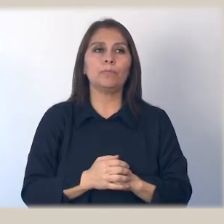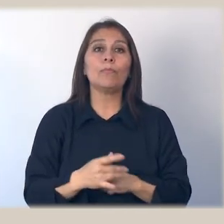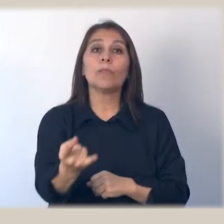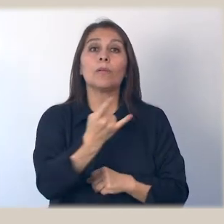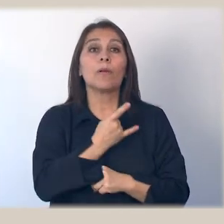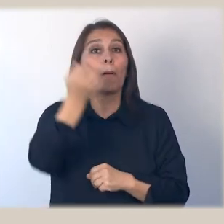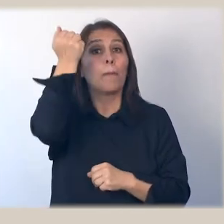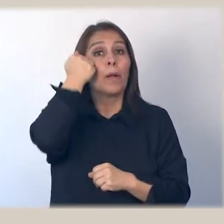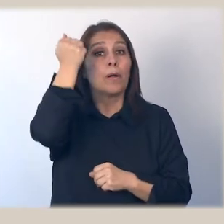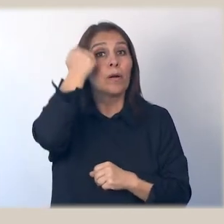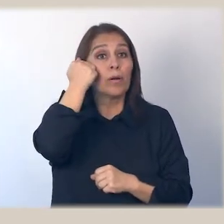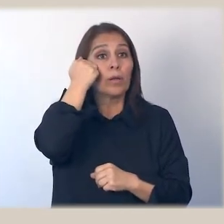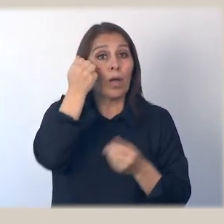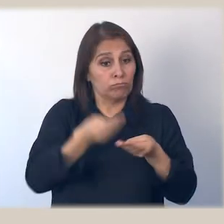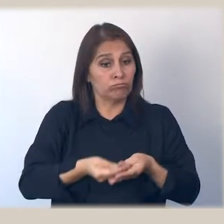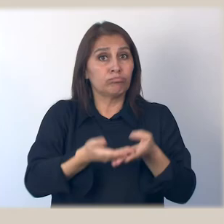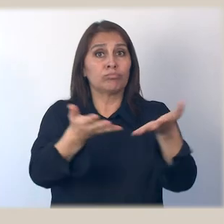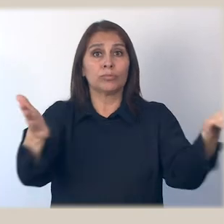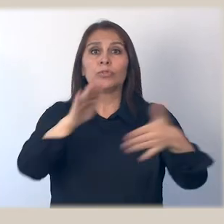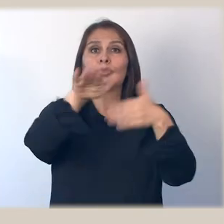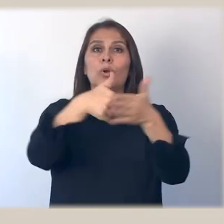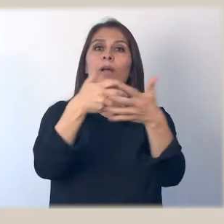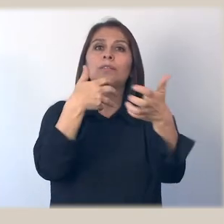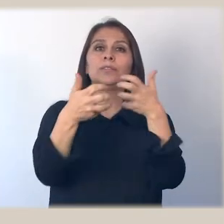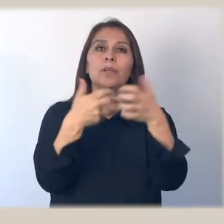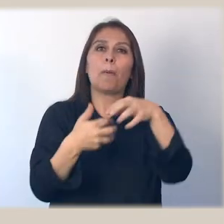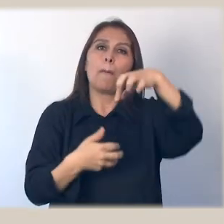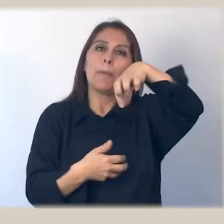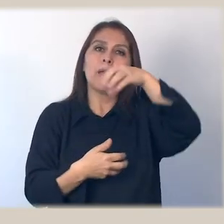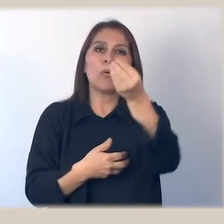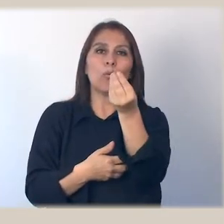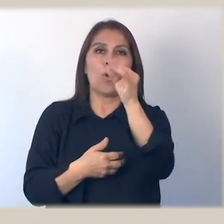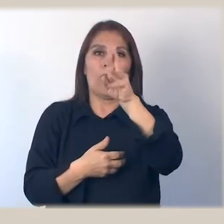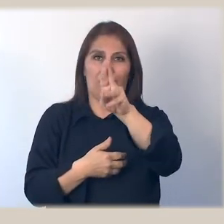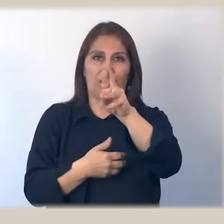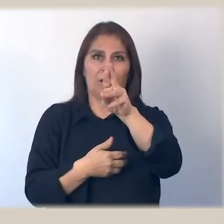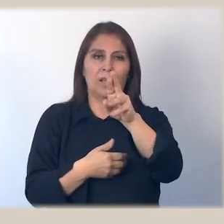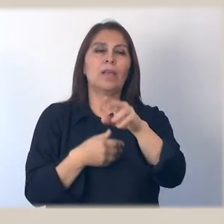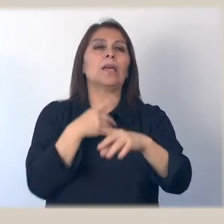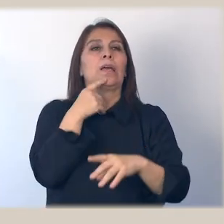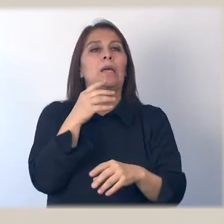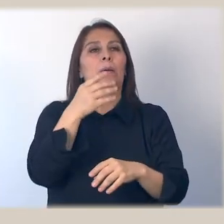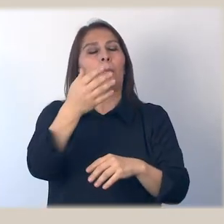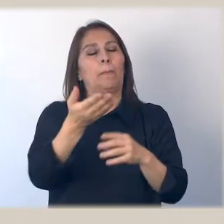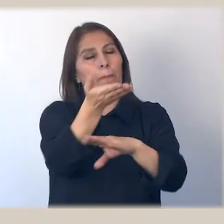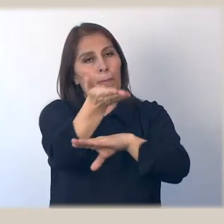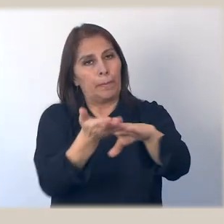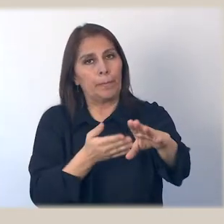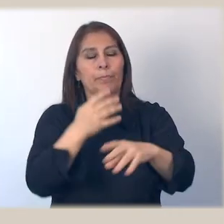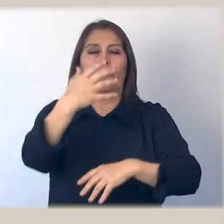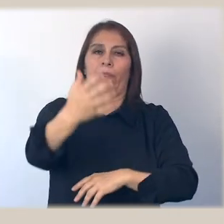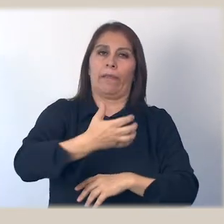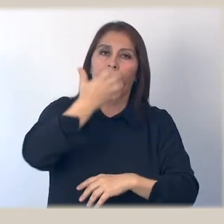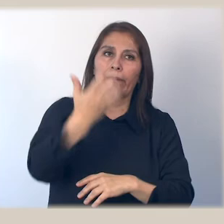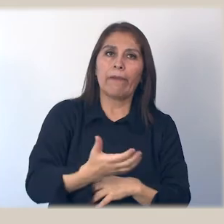Universidad Pedagógica Nacional tiene a tu disposición el sistema de peticiones, quejas, reclamos,